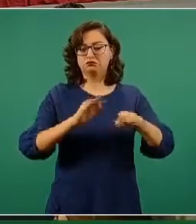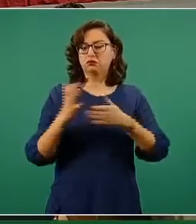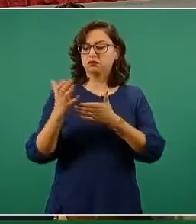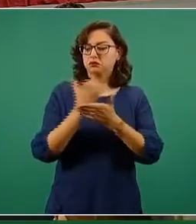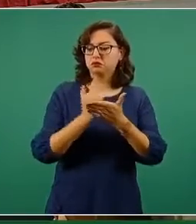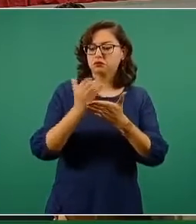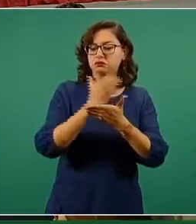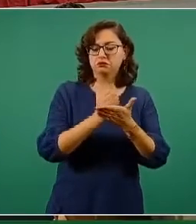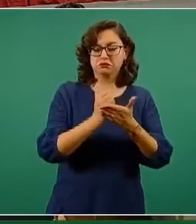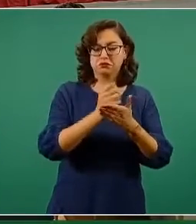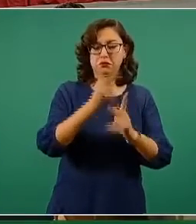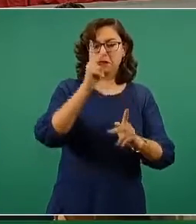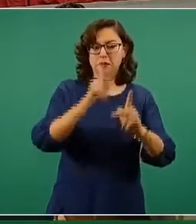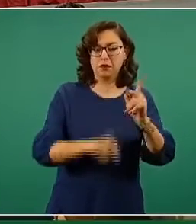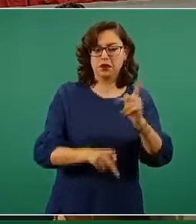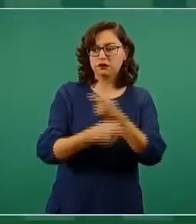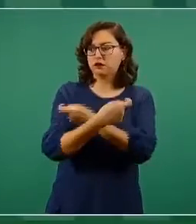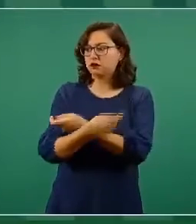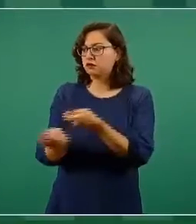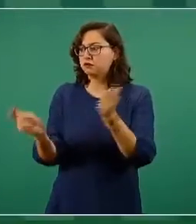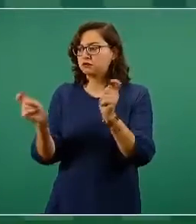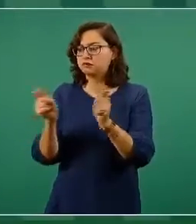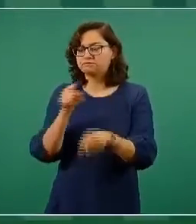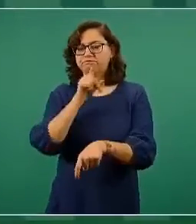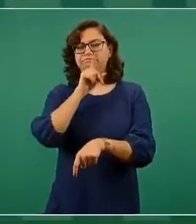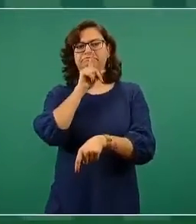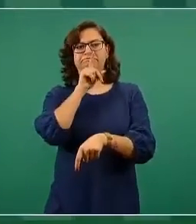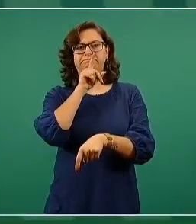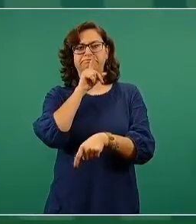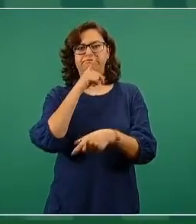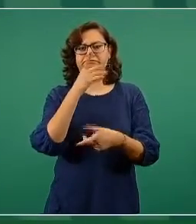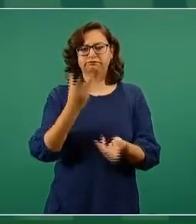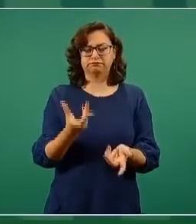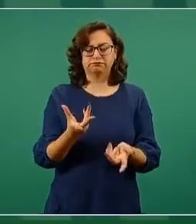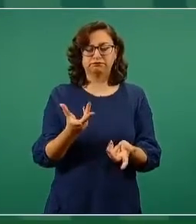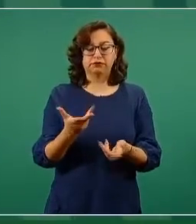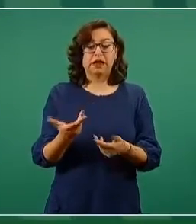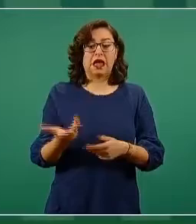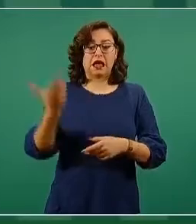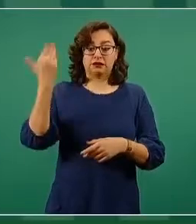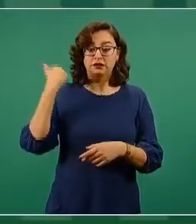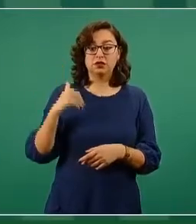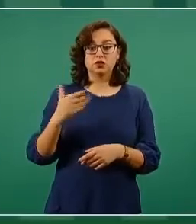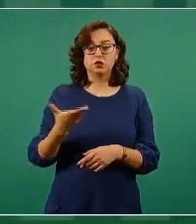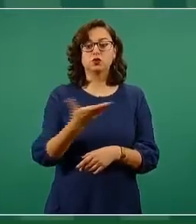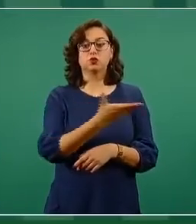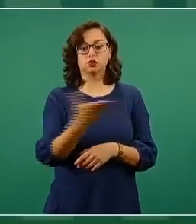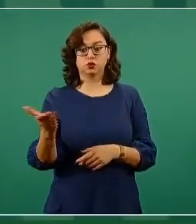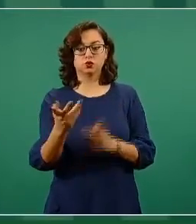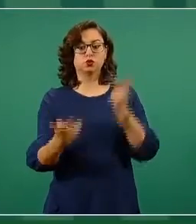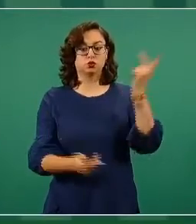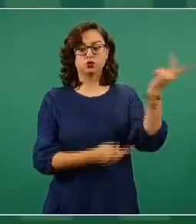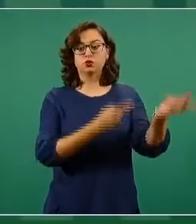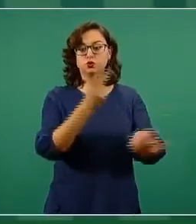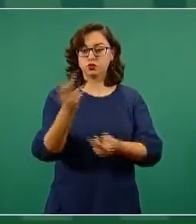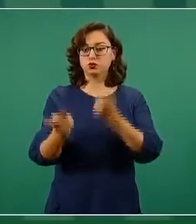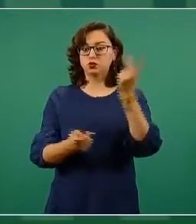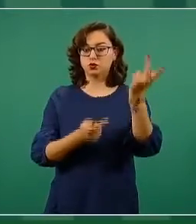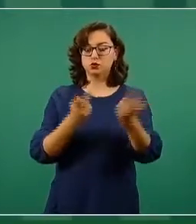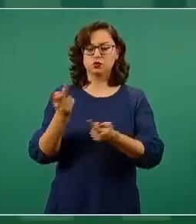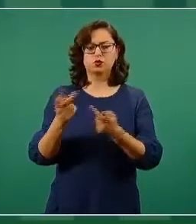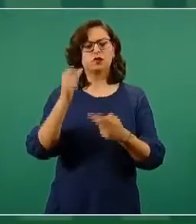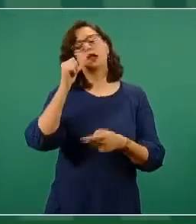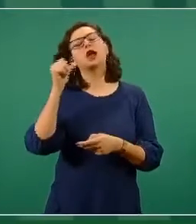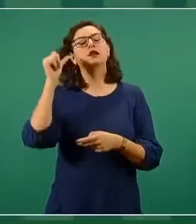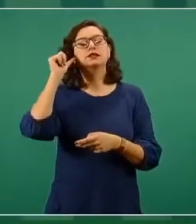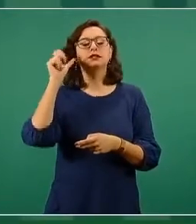Nos preguntaron, compañeros de ustedes, sobre este tema, creo que ayer